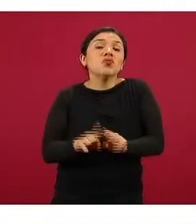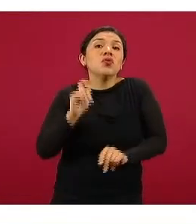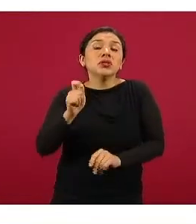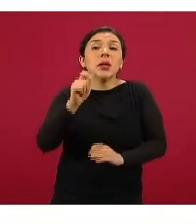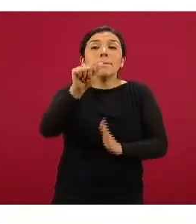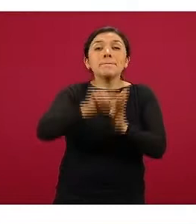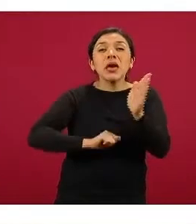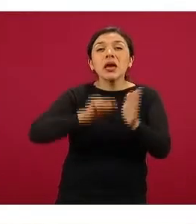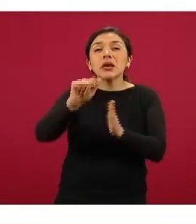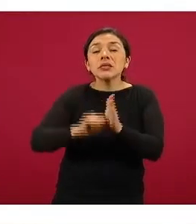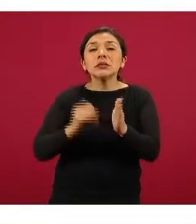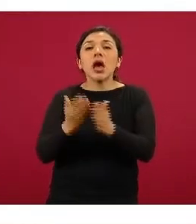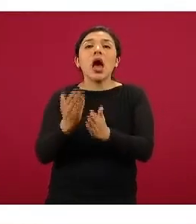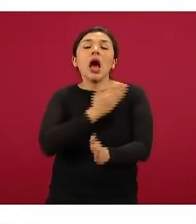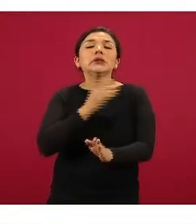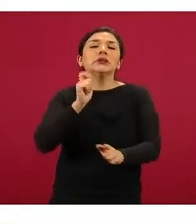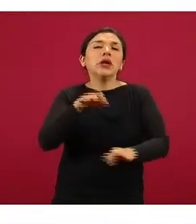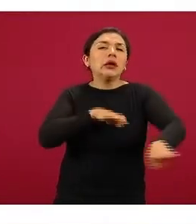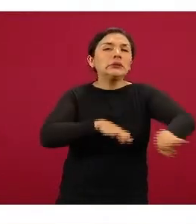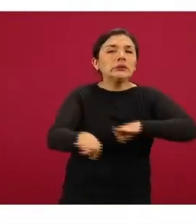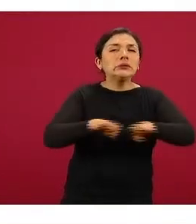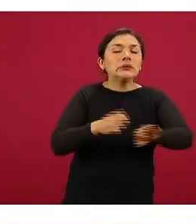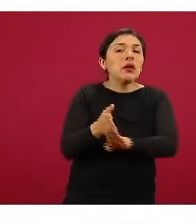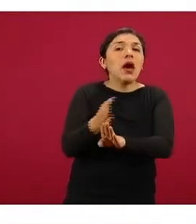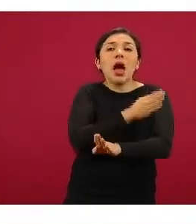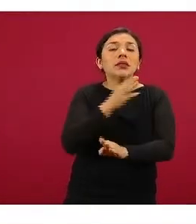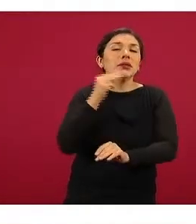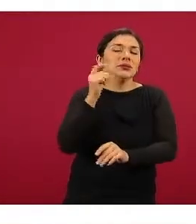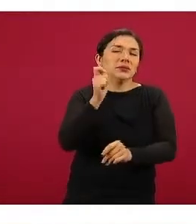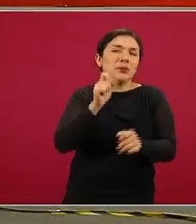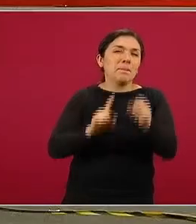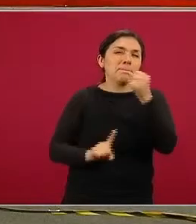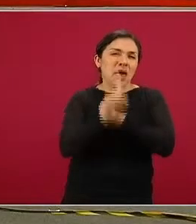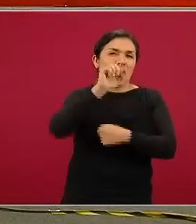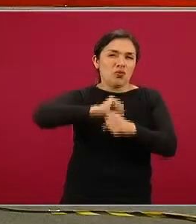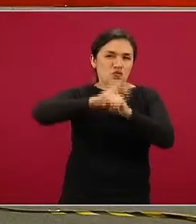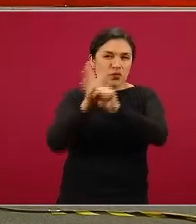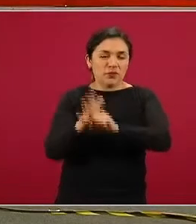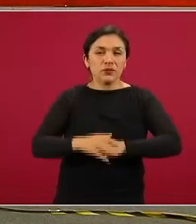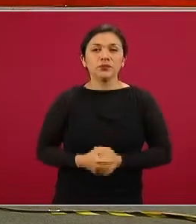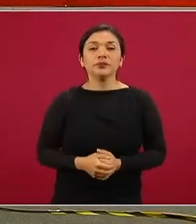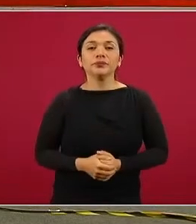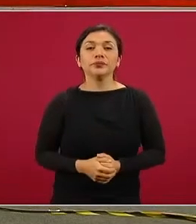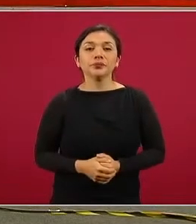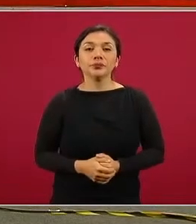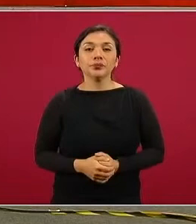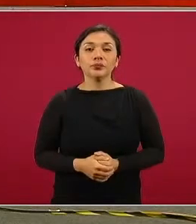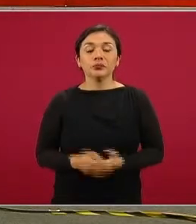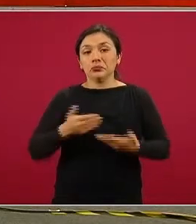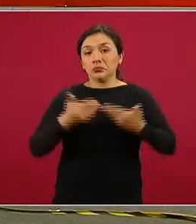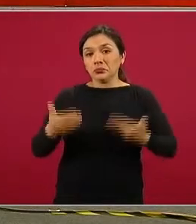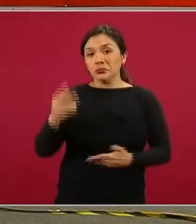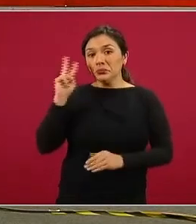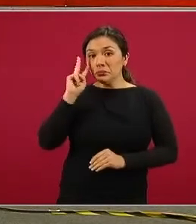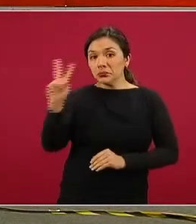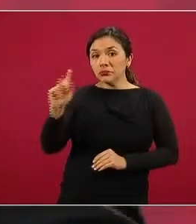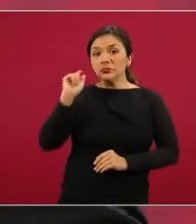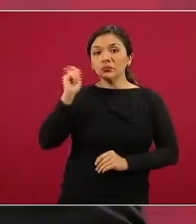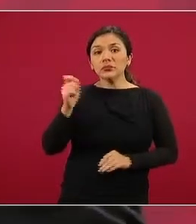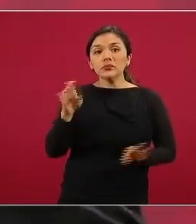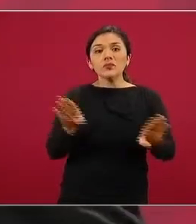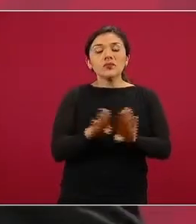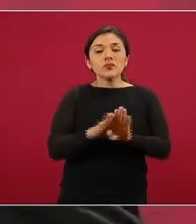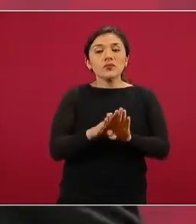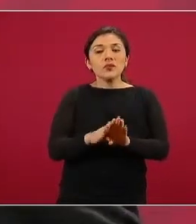los meses que se venía ya trabajando antes de la pandemia. En la siguiente gráfica podremos observar la proyección